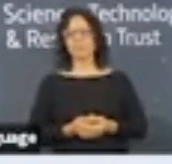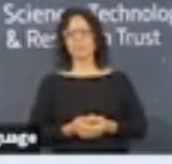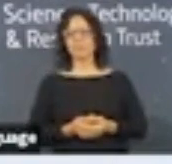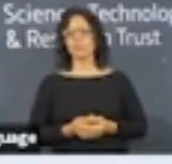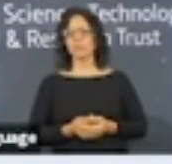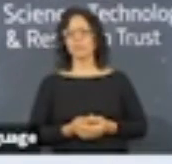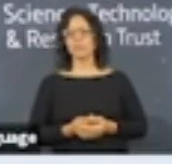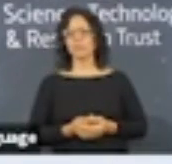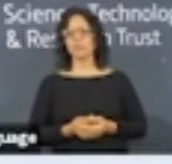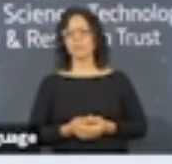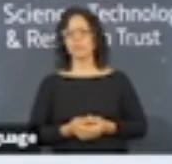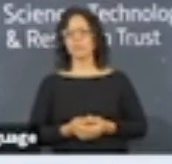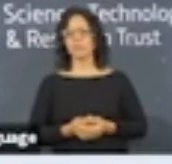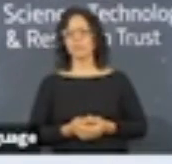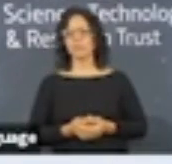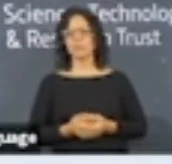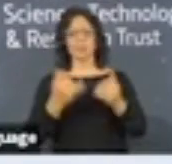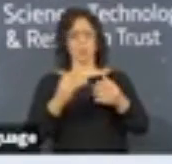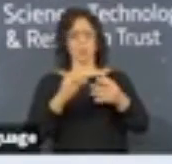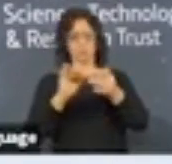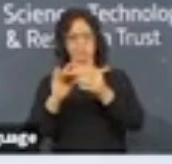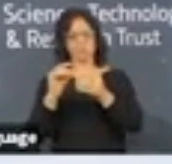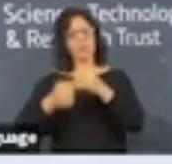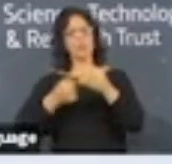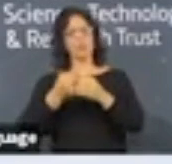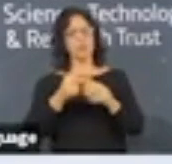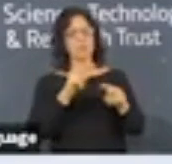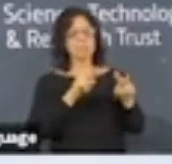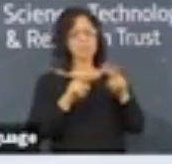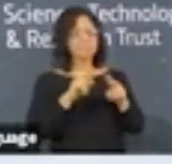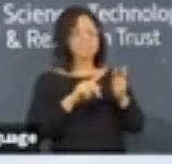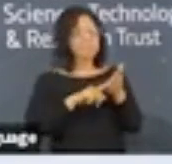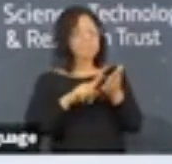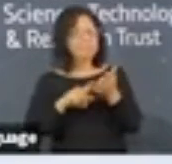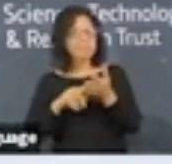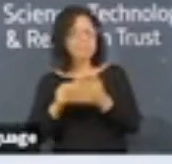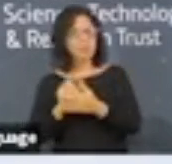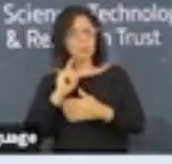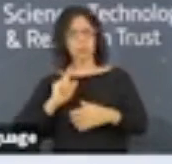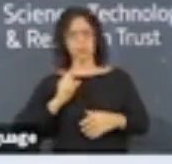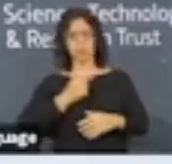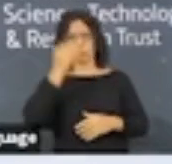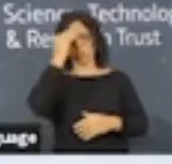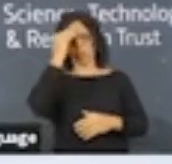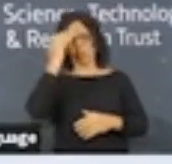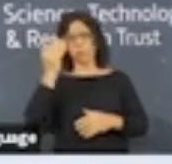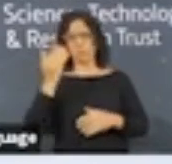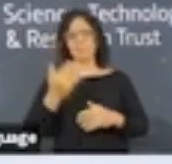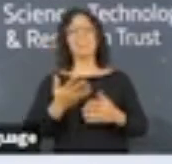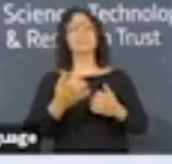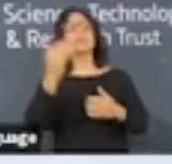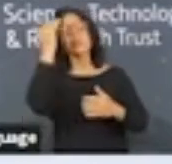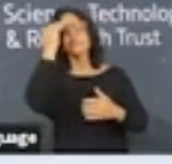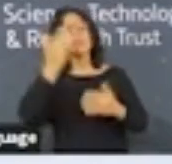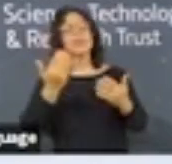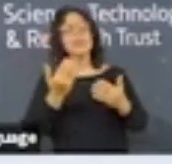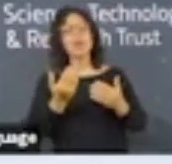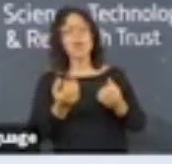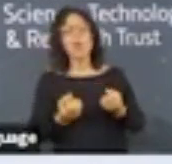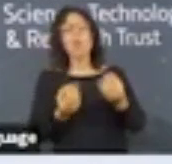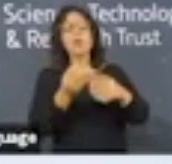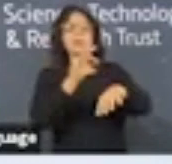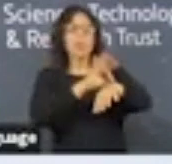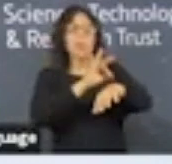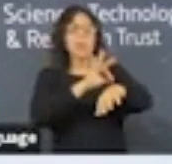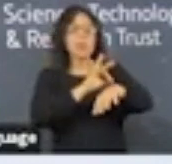Vamos a hablar un poco del monitoreo. Estamos interesados en saber cuántos mosquitos hay, ¿verdad? Podemos vigilar el número de huevos,